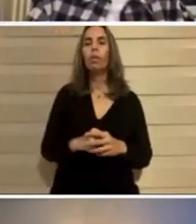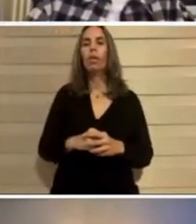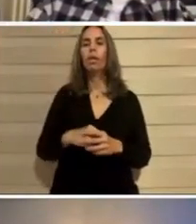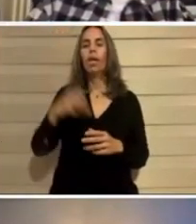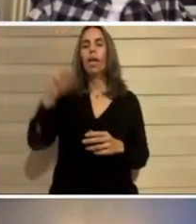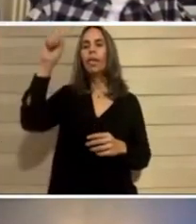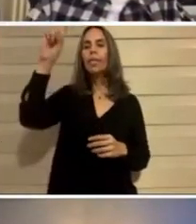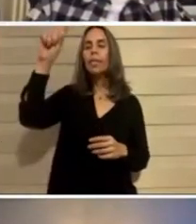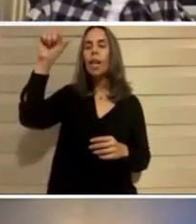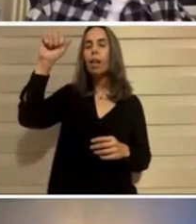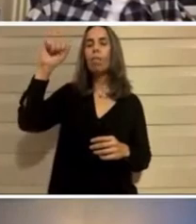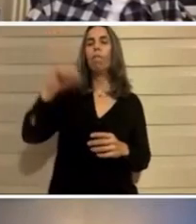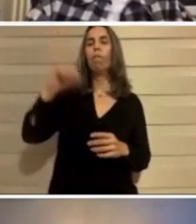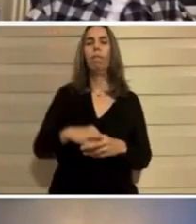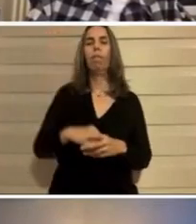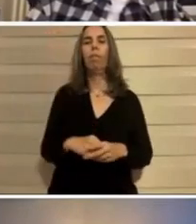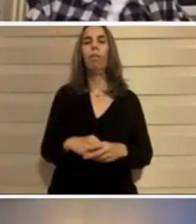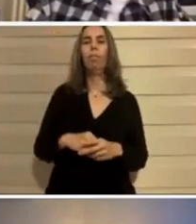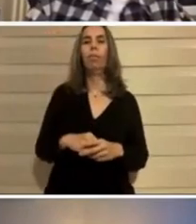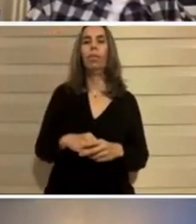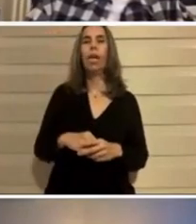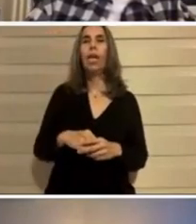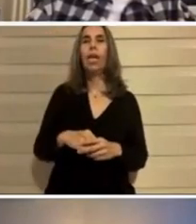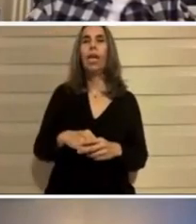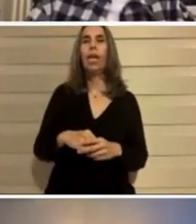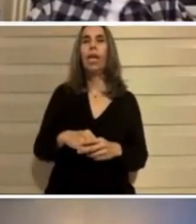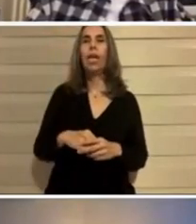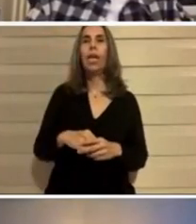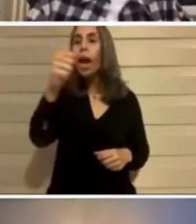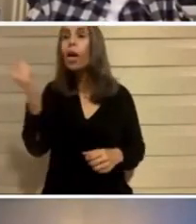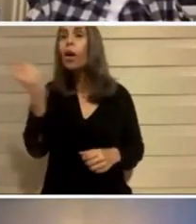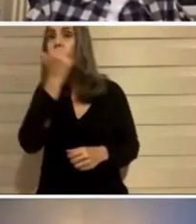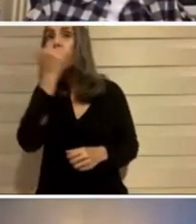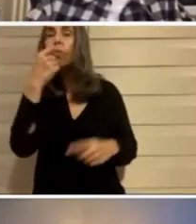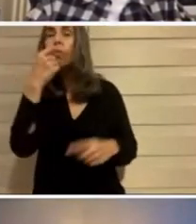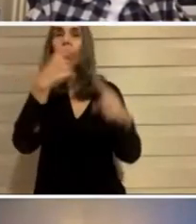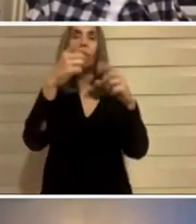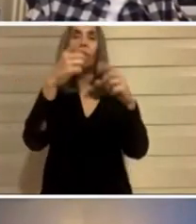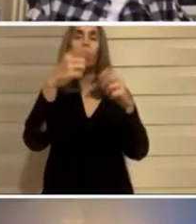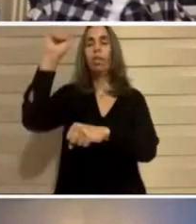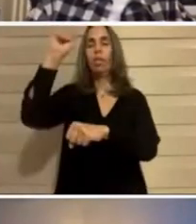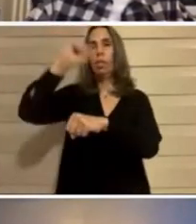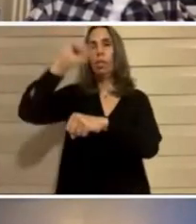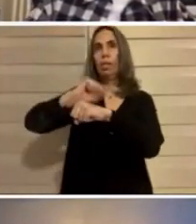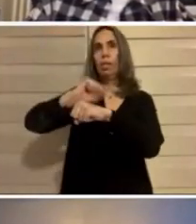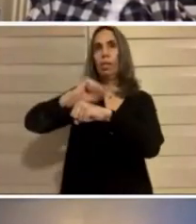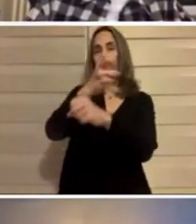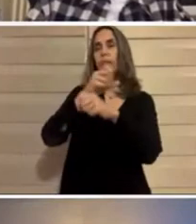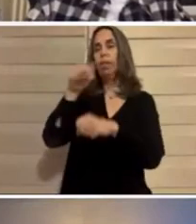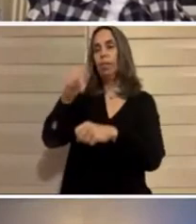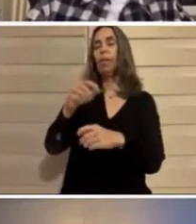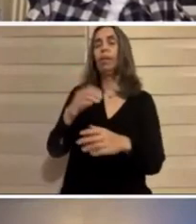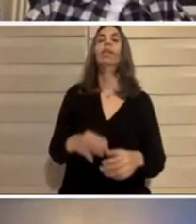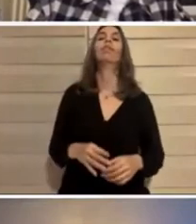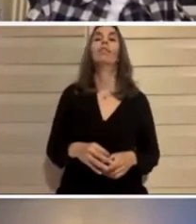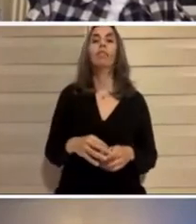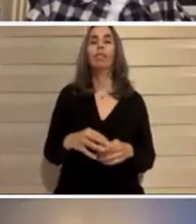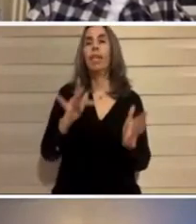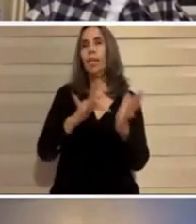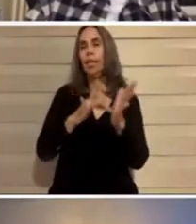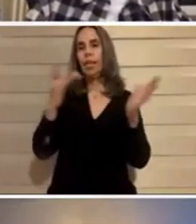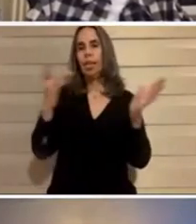y a las alumnas de cada uno de los planteles invitados en esta iniciativa. nosotras, innovación